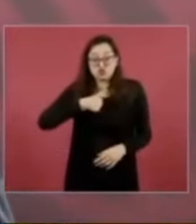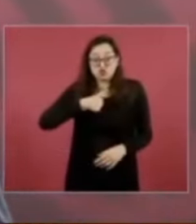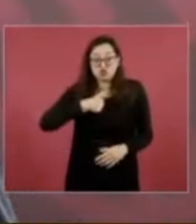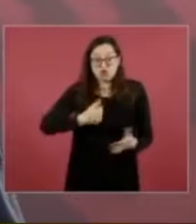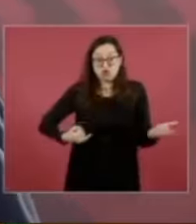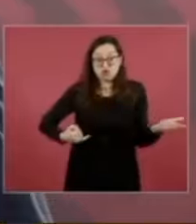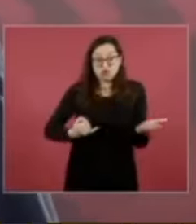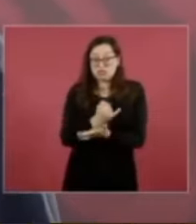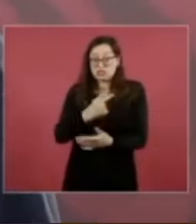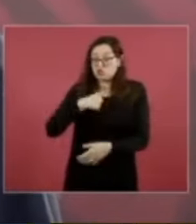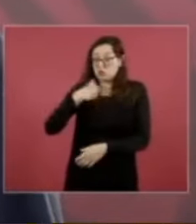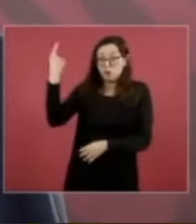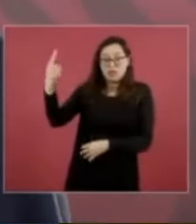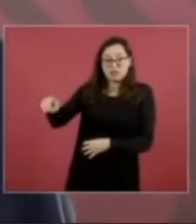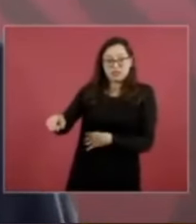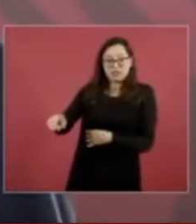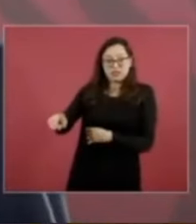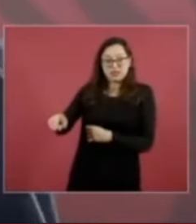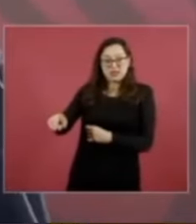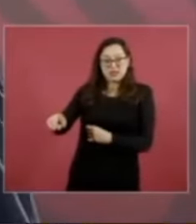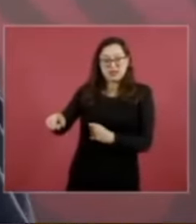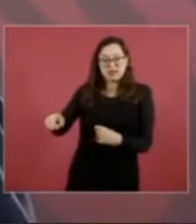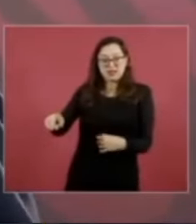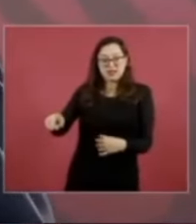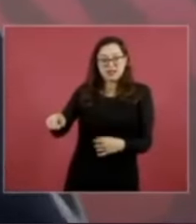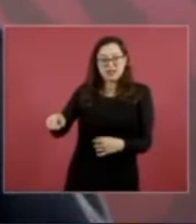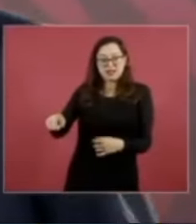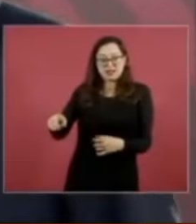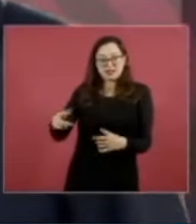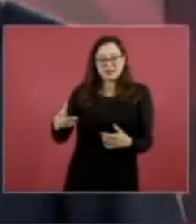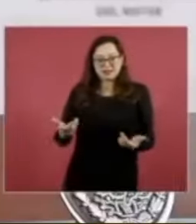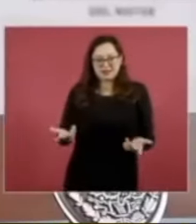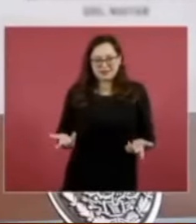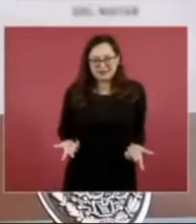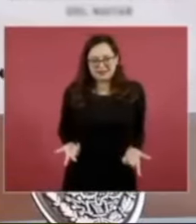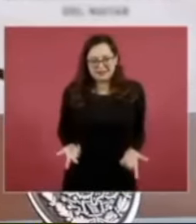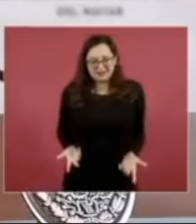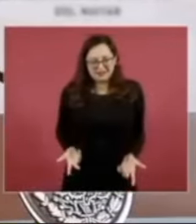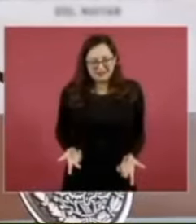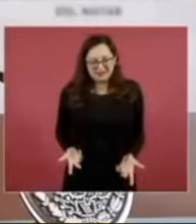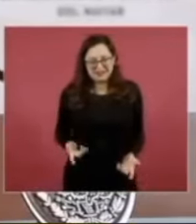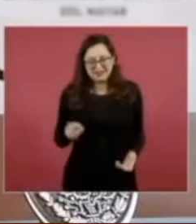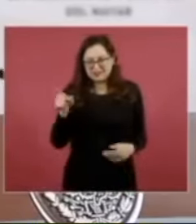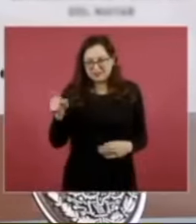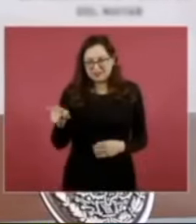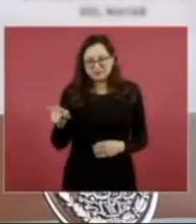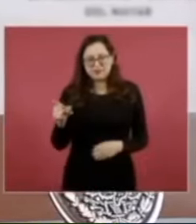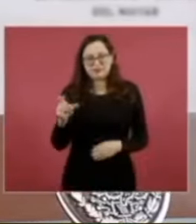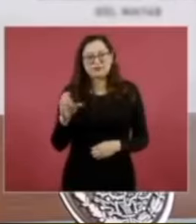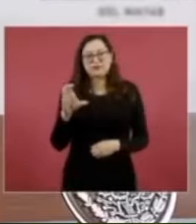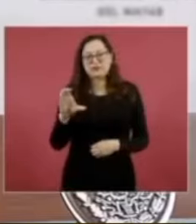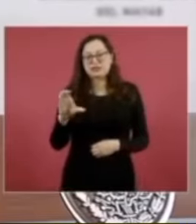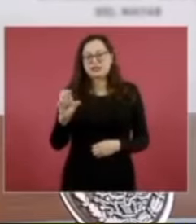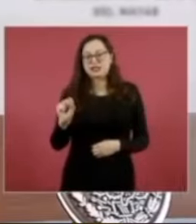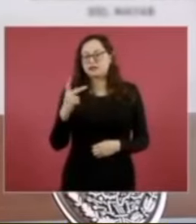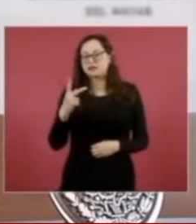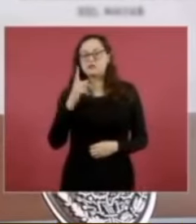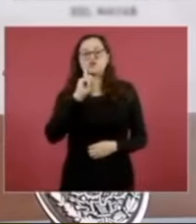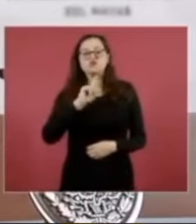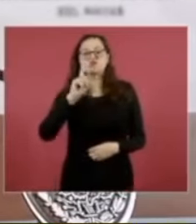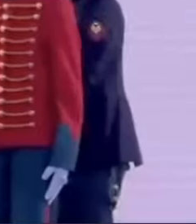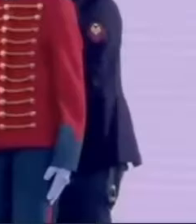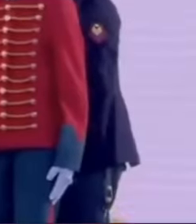sheman hay diputados y diputadas políticos españoles que sí van a venir como la que acabamos de escuchar